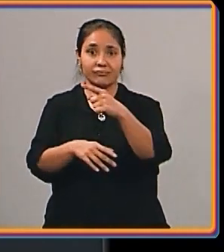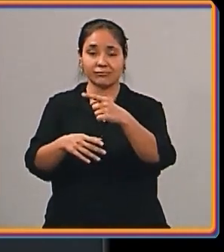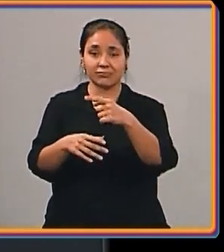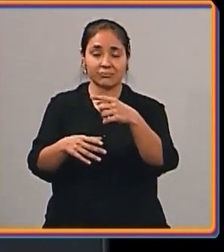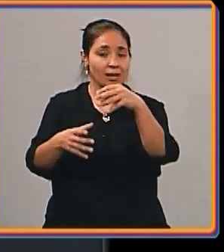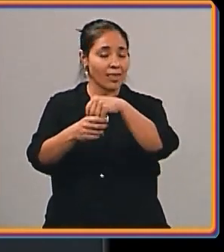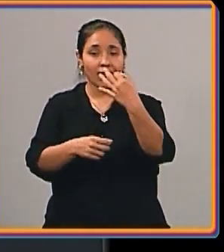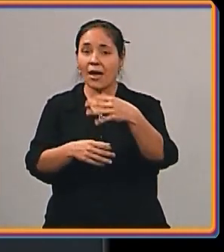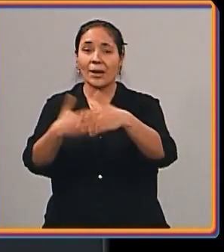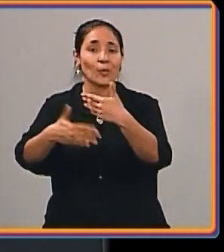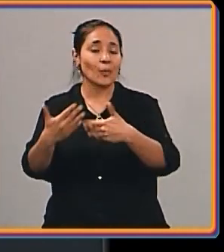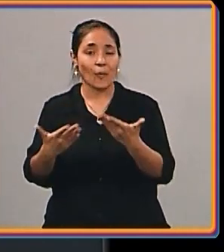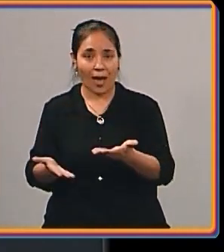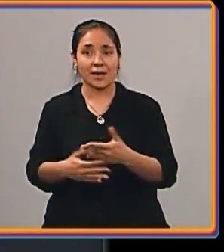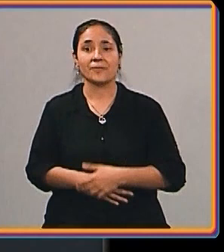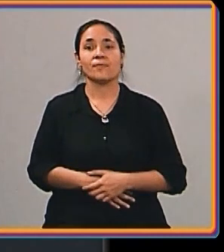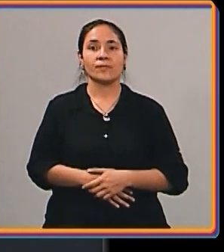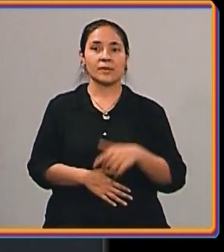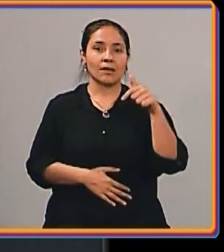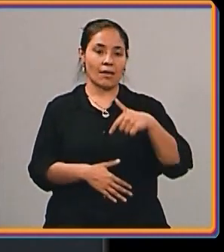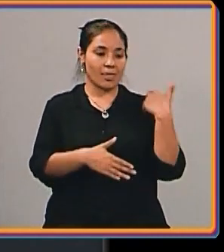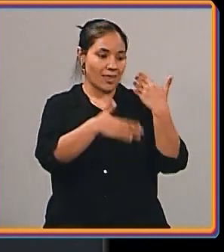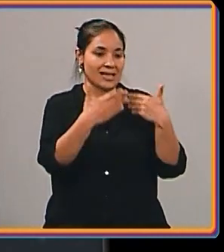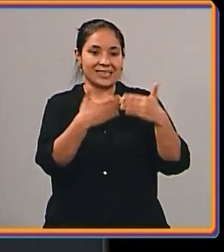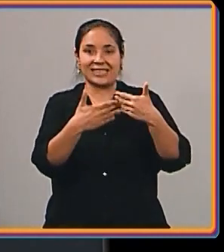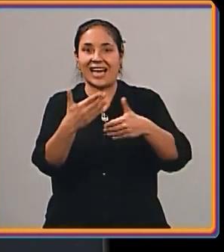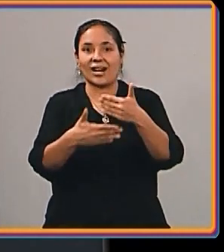juegue. El desarrollo de competencias hoy puede